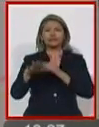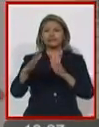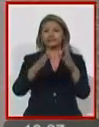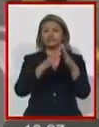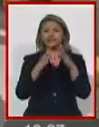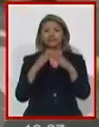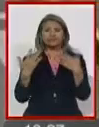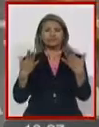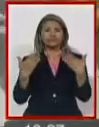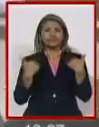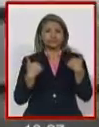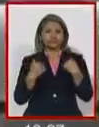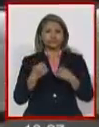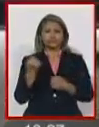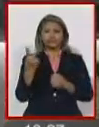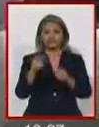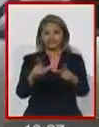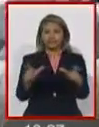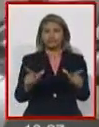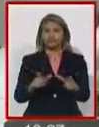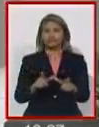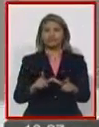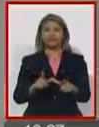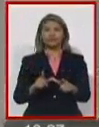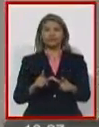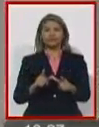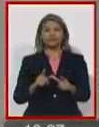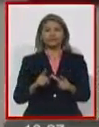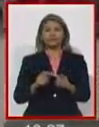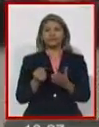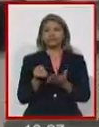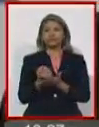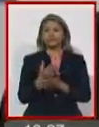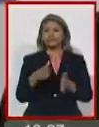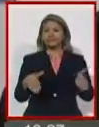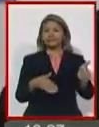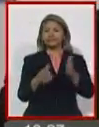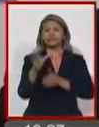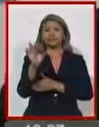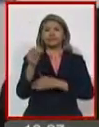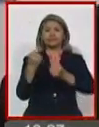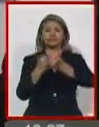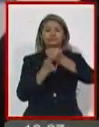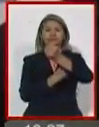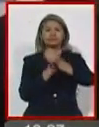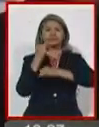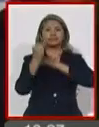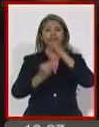la ciudad y además en dos puntos de la Ruta 9, como son